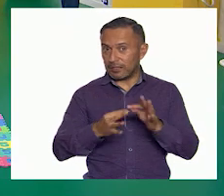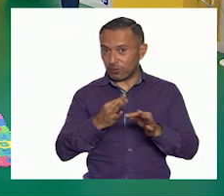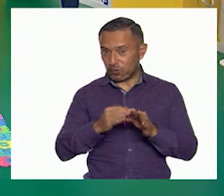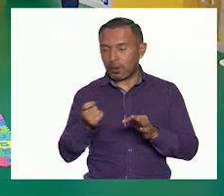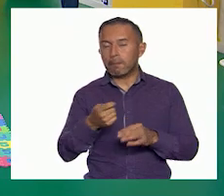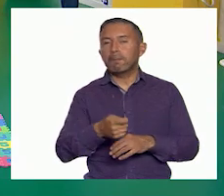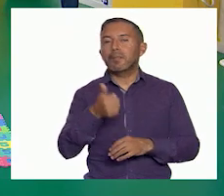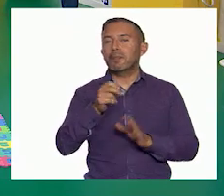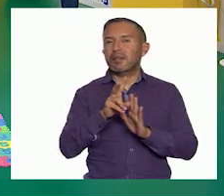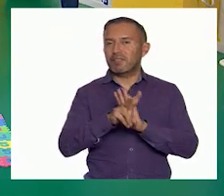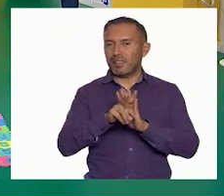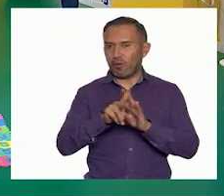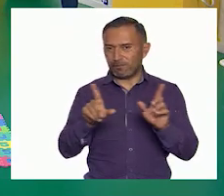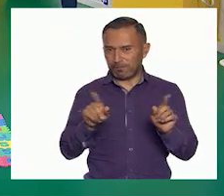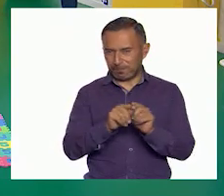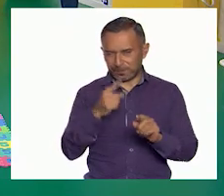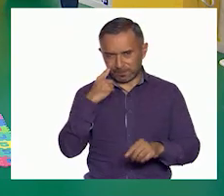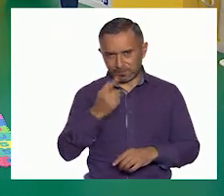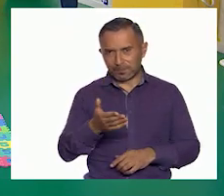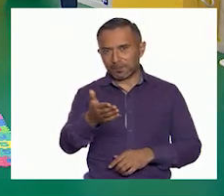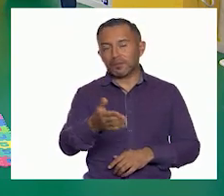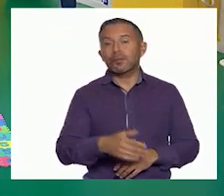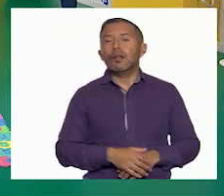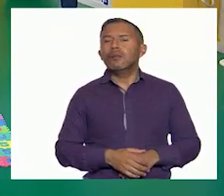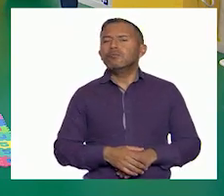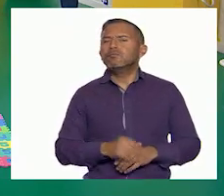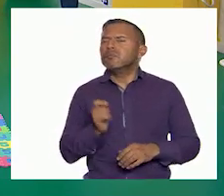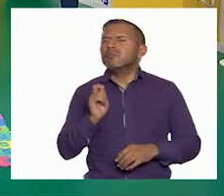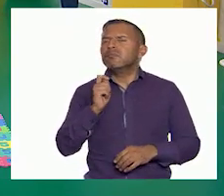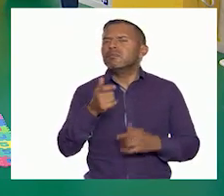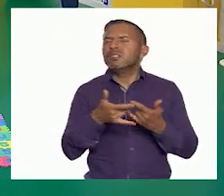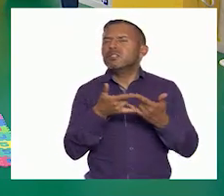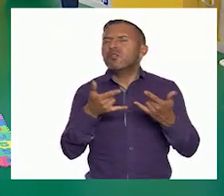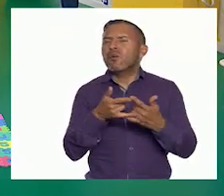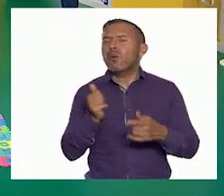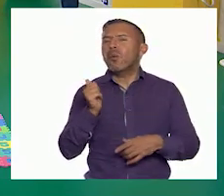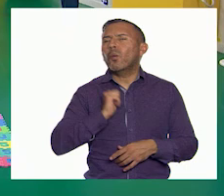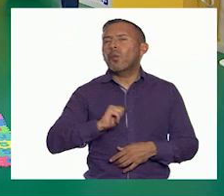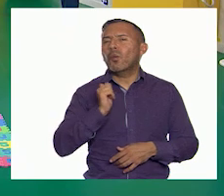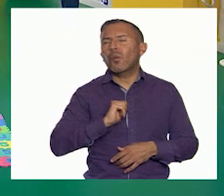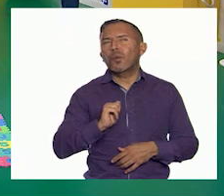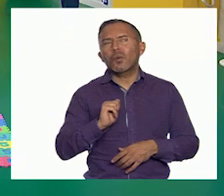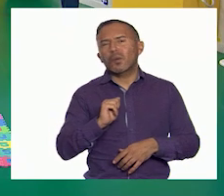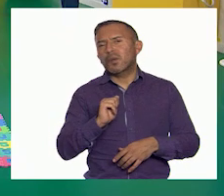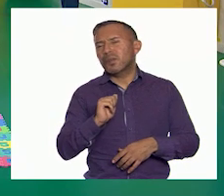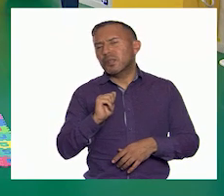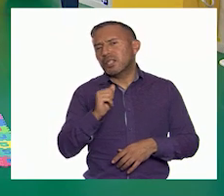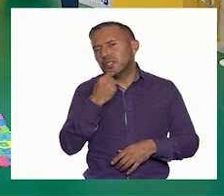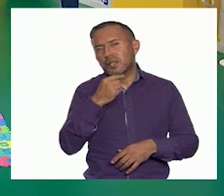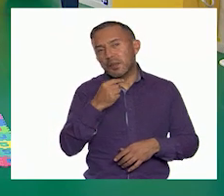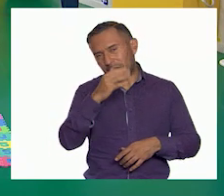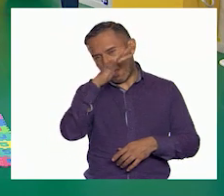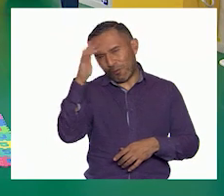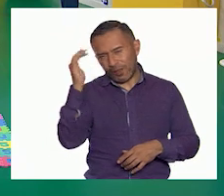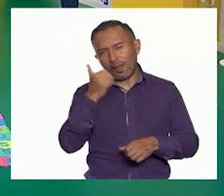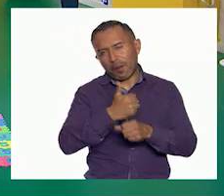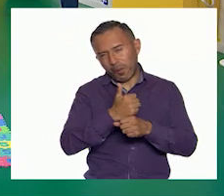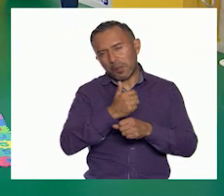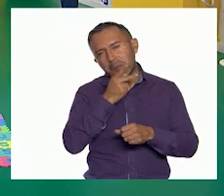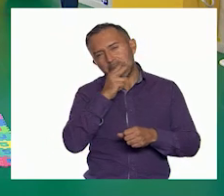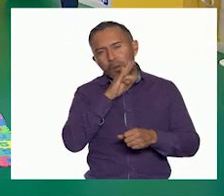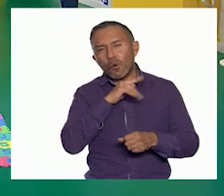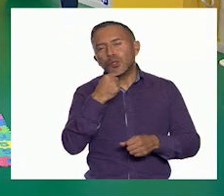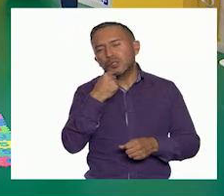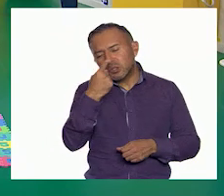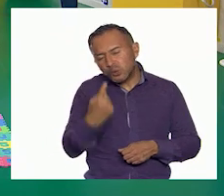En esta cápsula nos van a contar cómo se divertía un adulto cuando era niño. Vamos a verla y pongan mucha atención porque de ahí